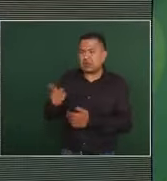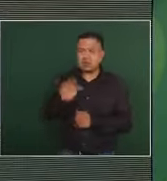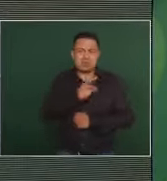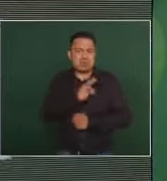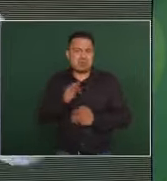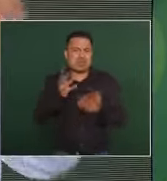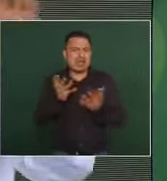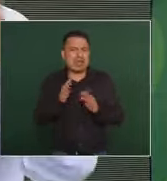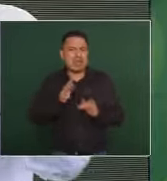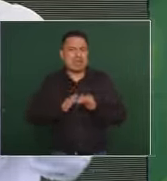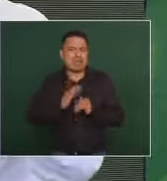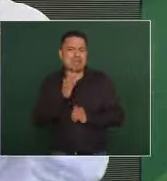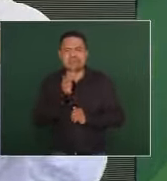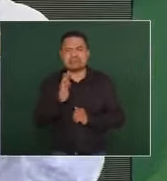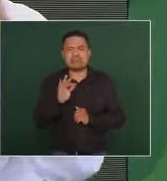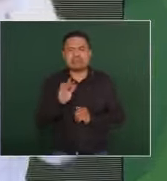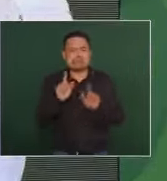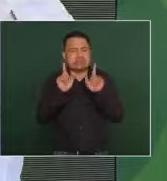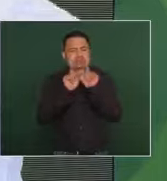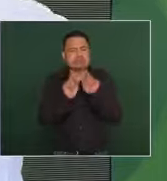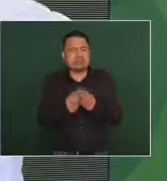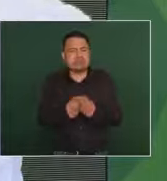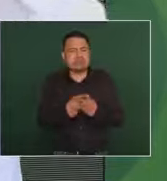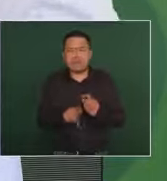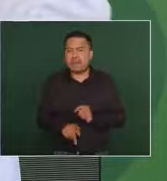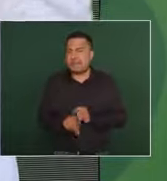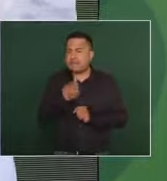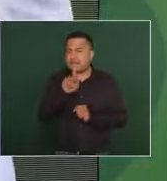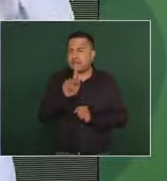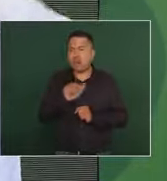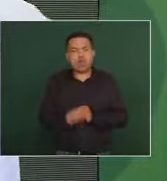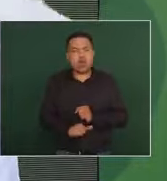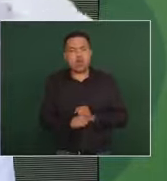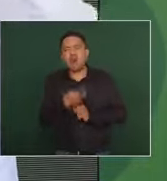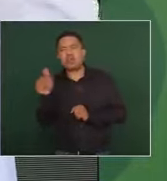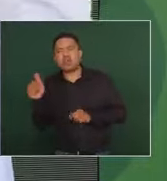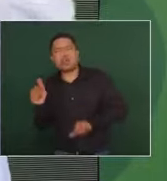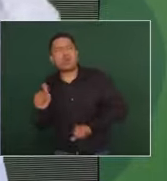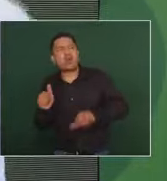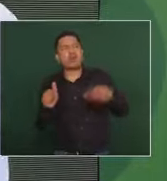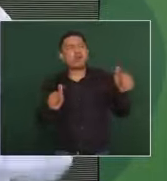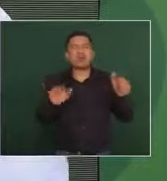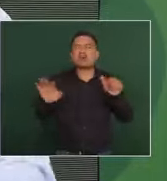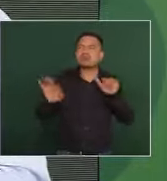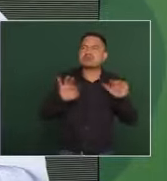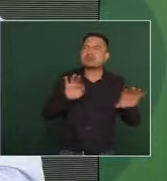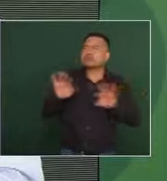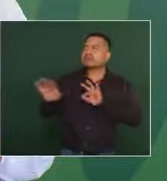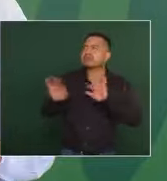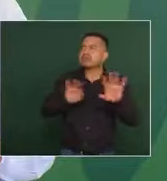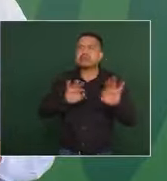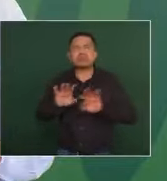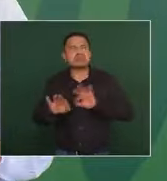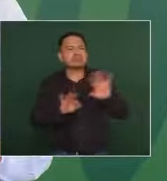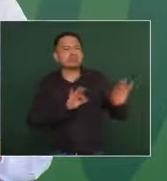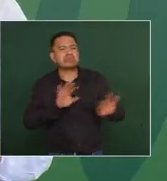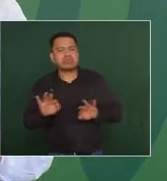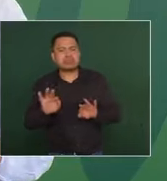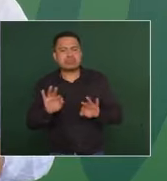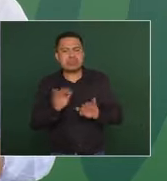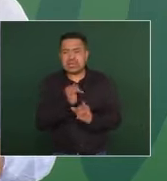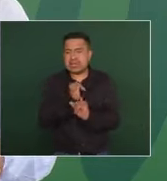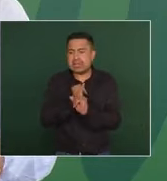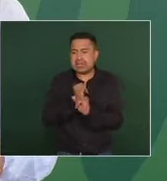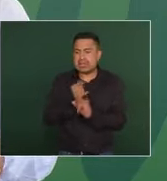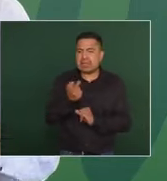de manera sencilla, pero vamos a buscar a otros y a otros y a otros. Y en las redes